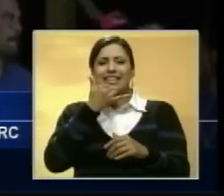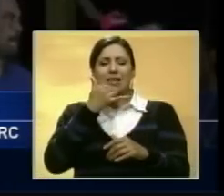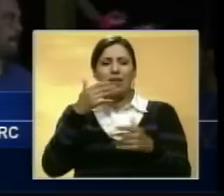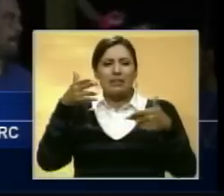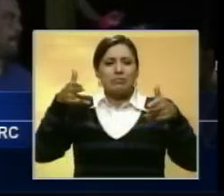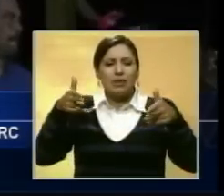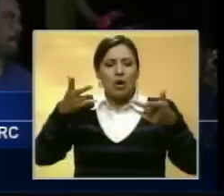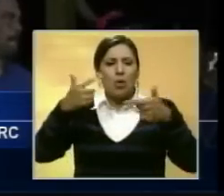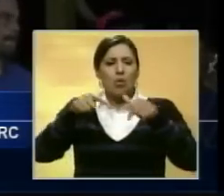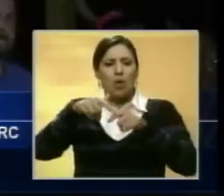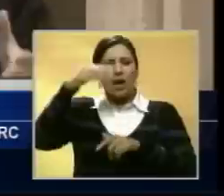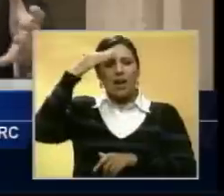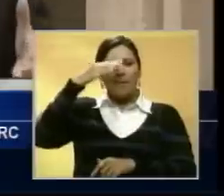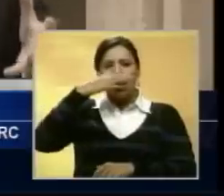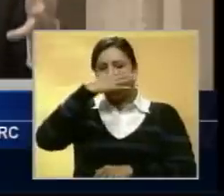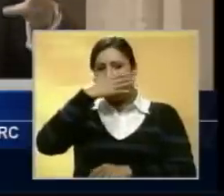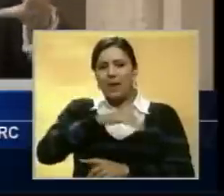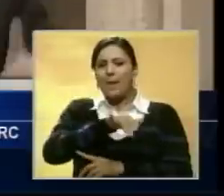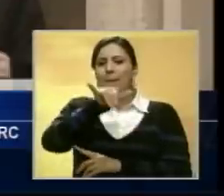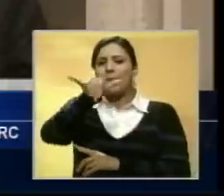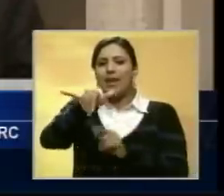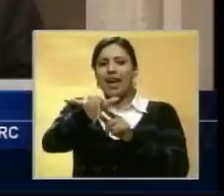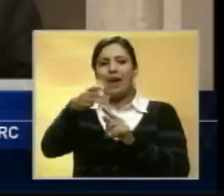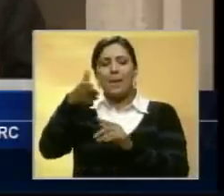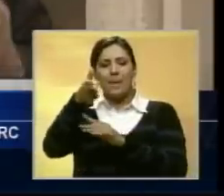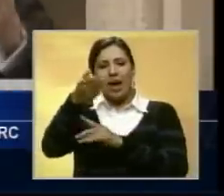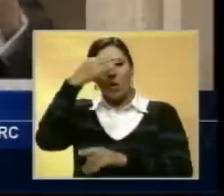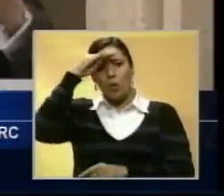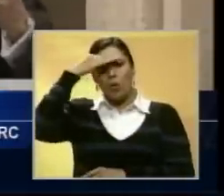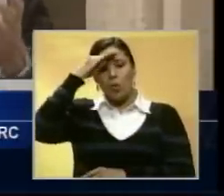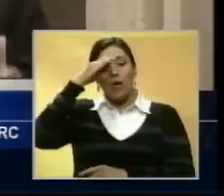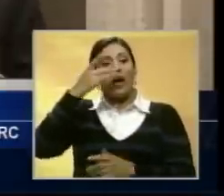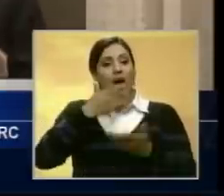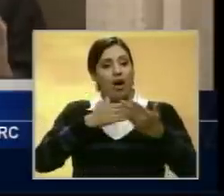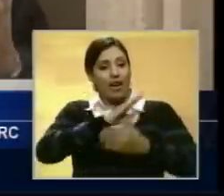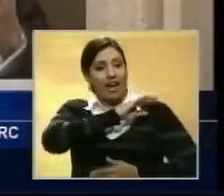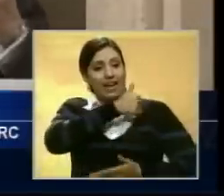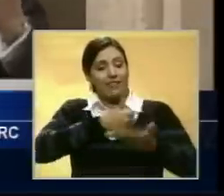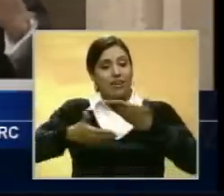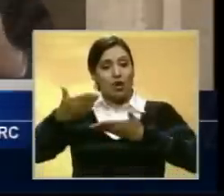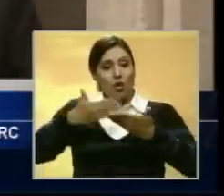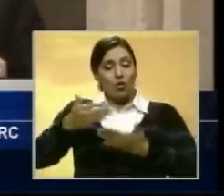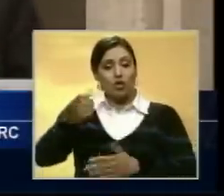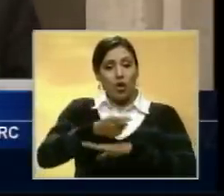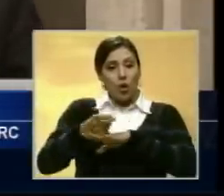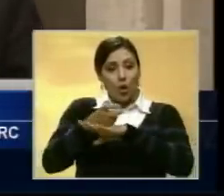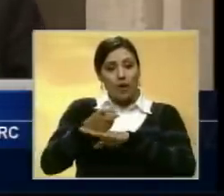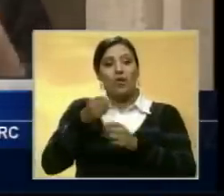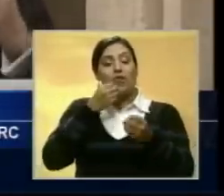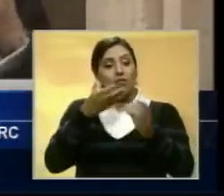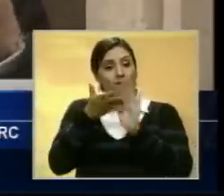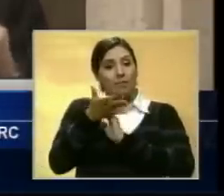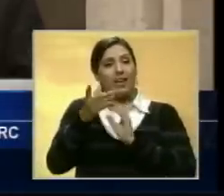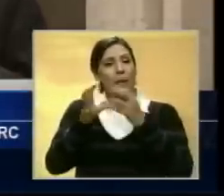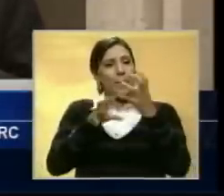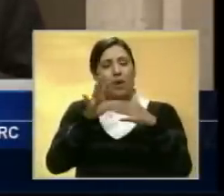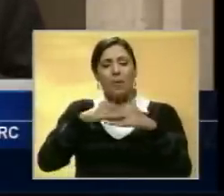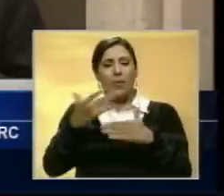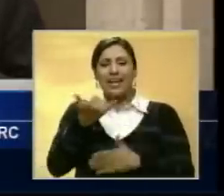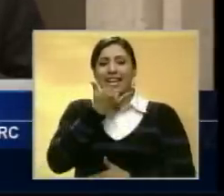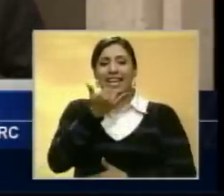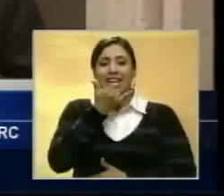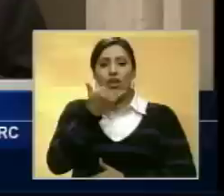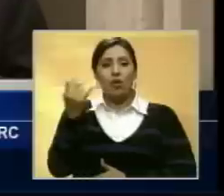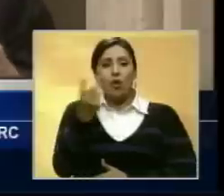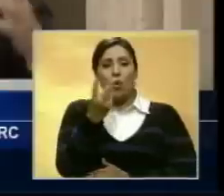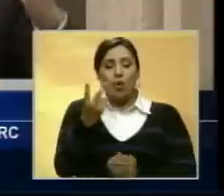a delegados de las FARC que viajaban a La Habana. El jefe negociador del gobierno, Humberto de la Calle, confirmó que el incidente se produjo por un error en